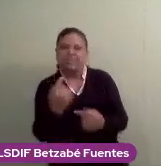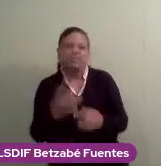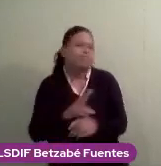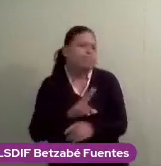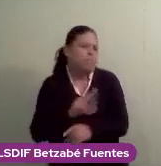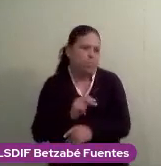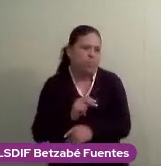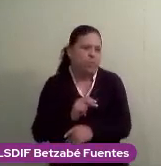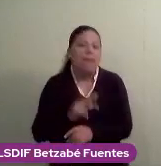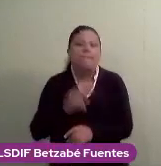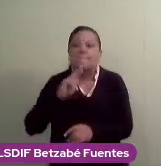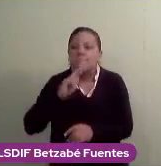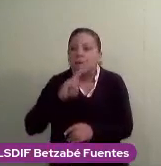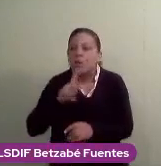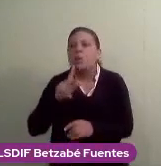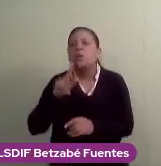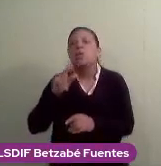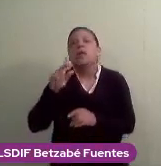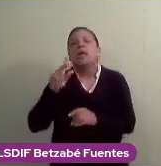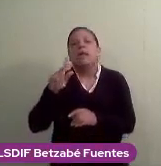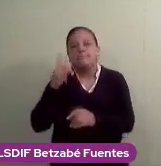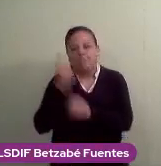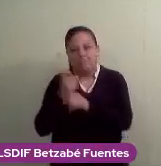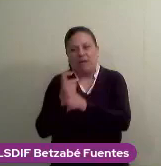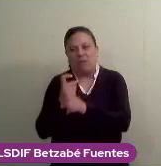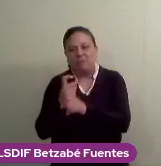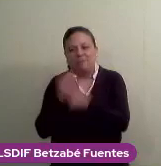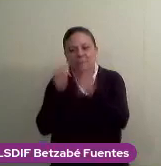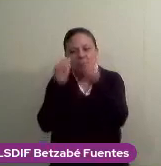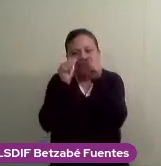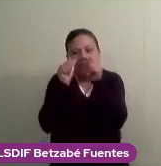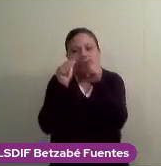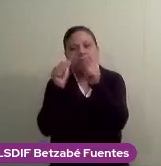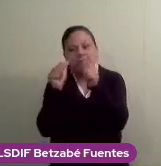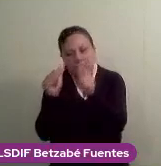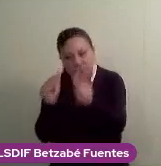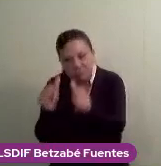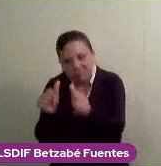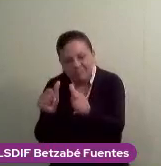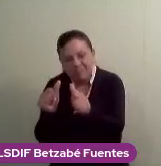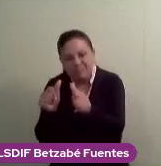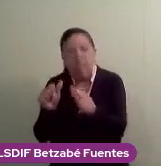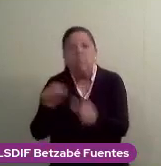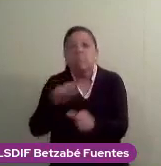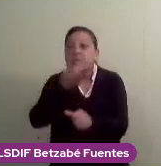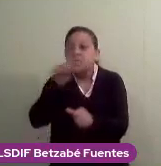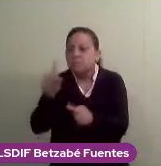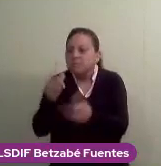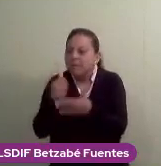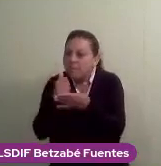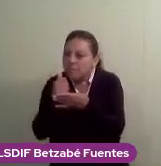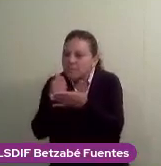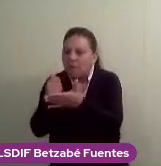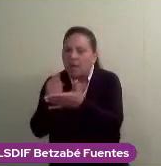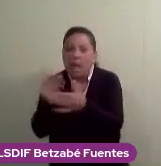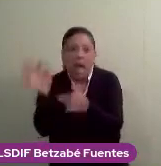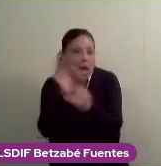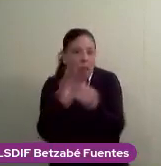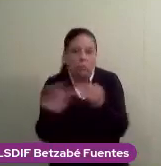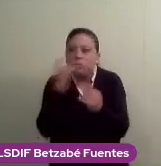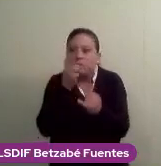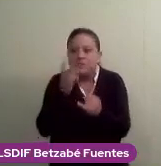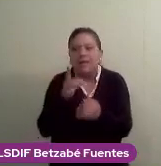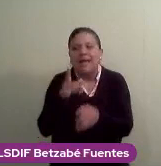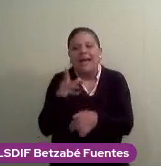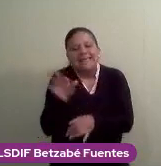la escucha efectiva, primero escucharlo, darles el apoyo y mencionarles hasta el final, me parece que puede